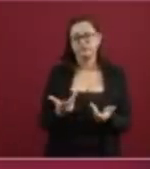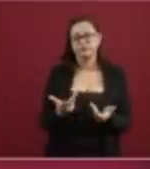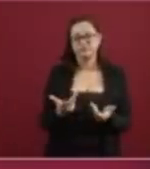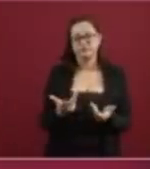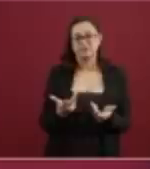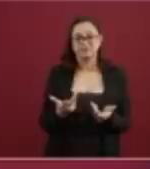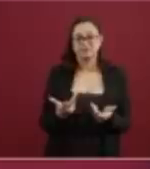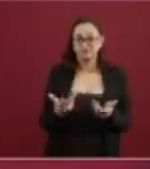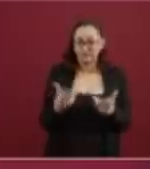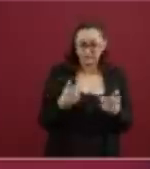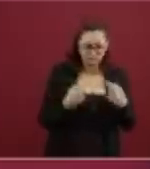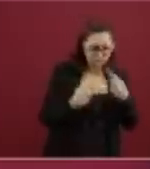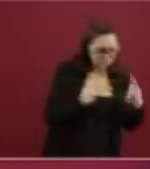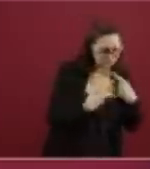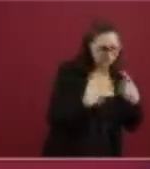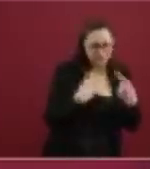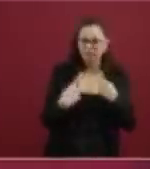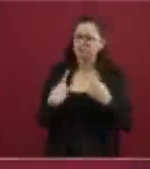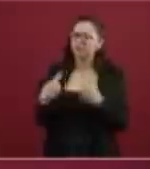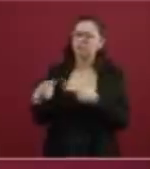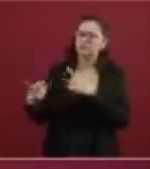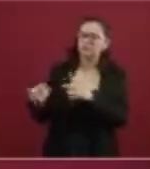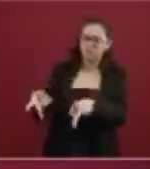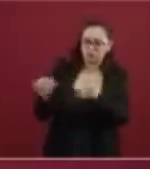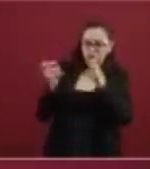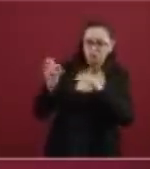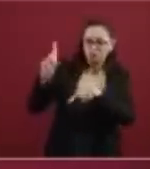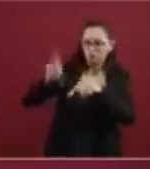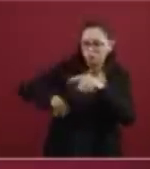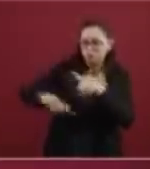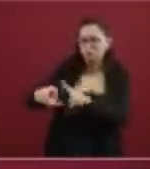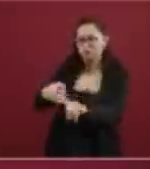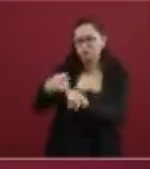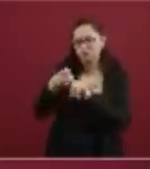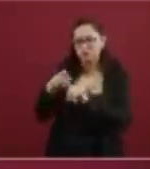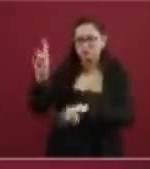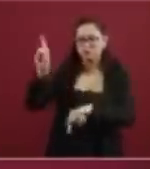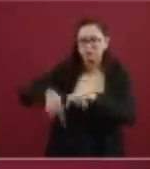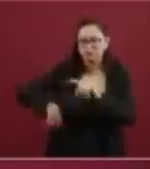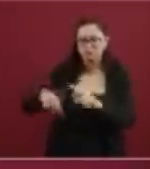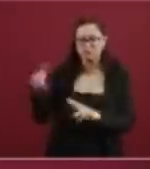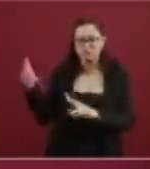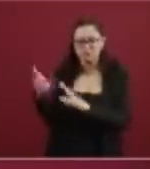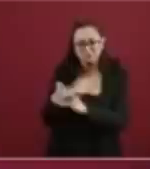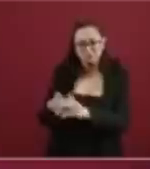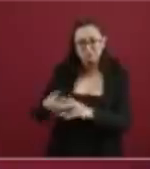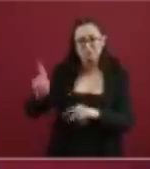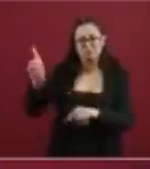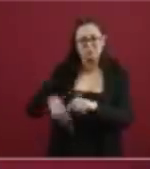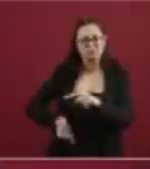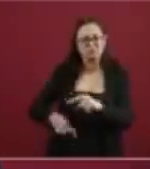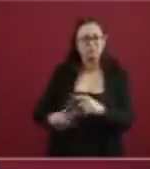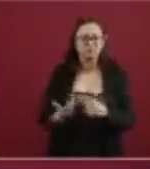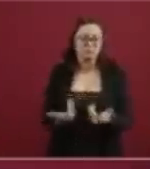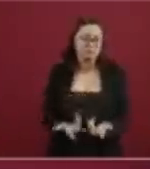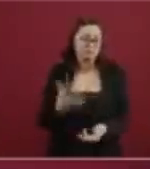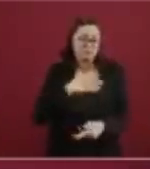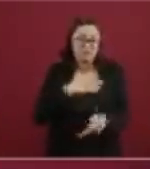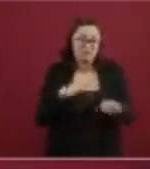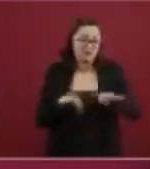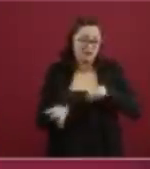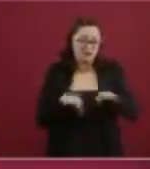haya robos, que no haya secuestros, que no haya homicidios. Ese es mi